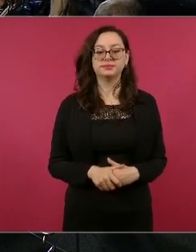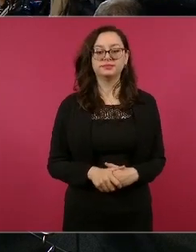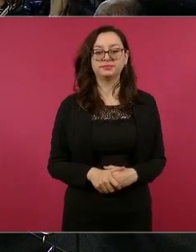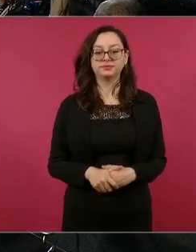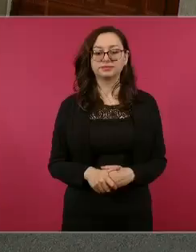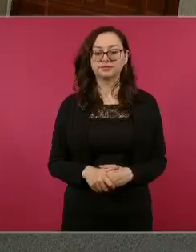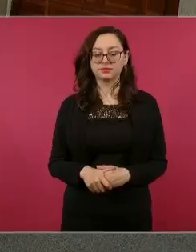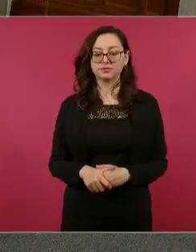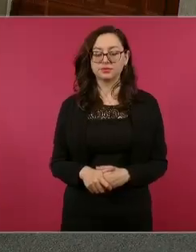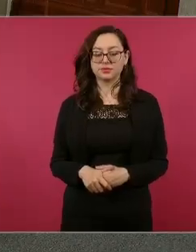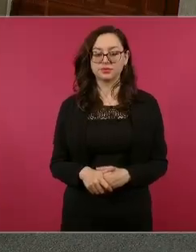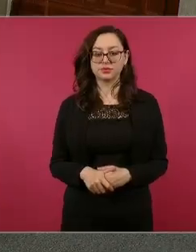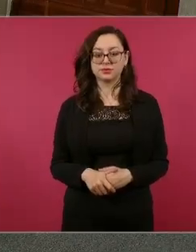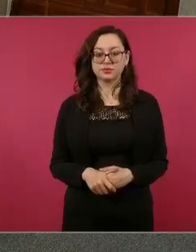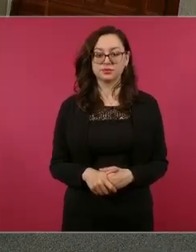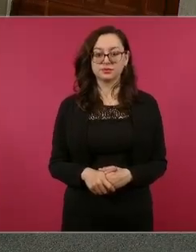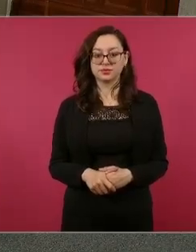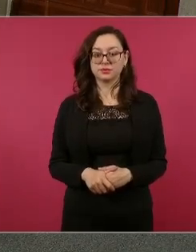que